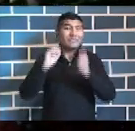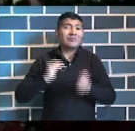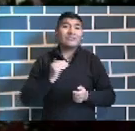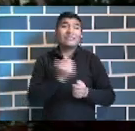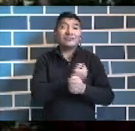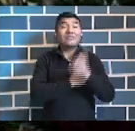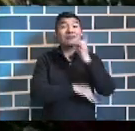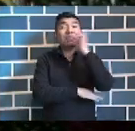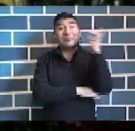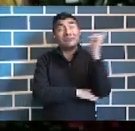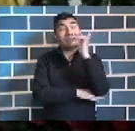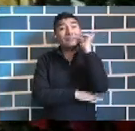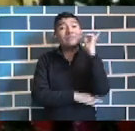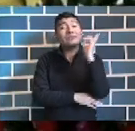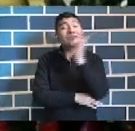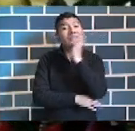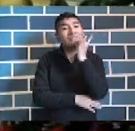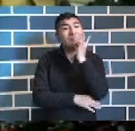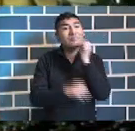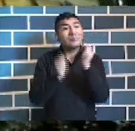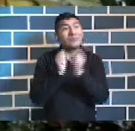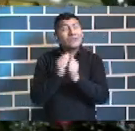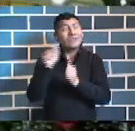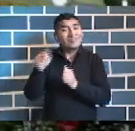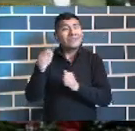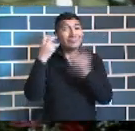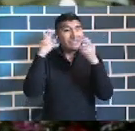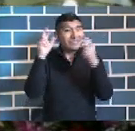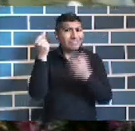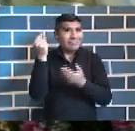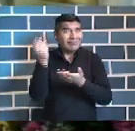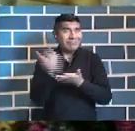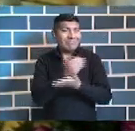Bolivia, frente a la codicia,